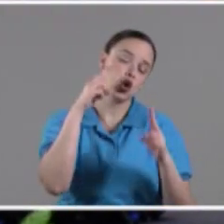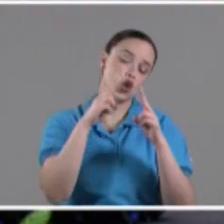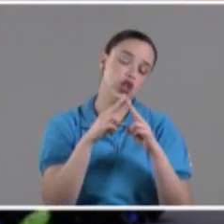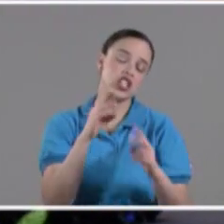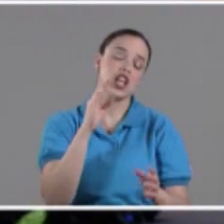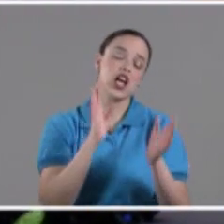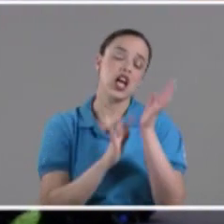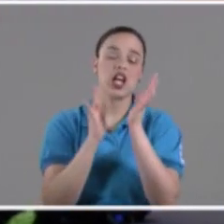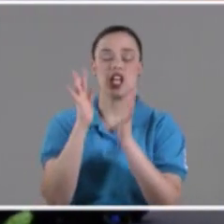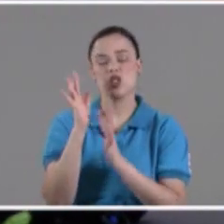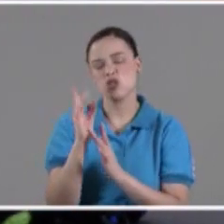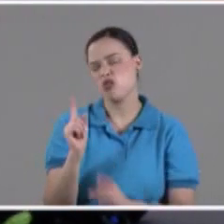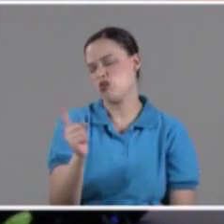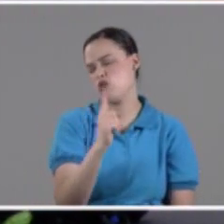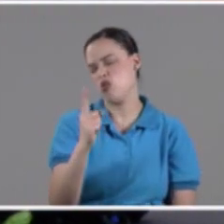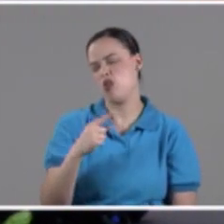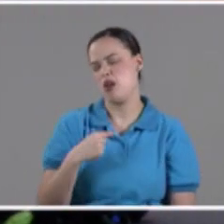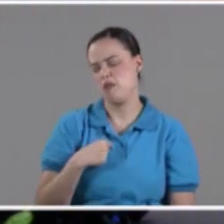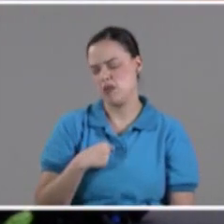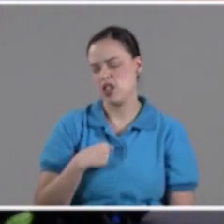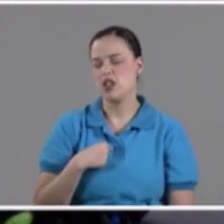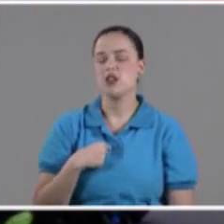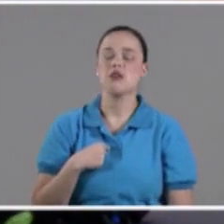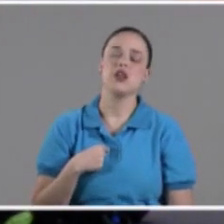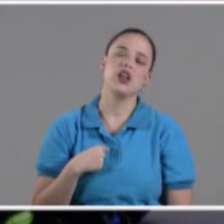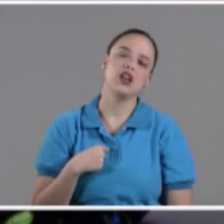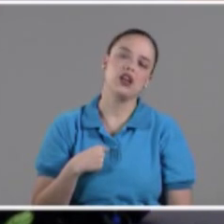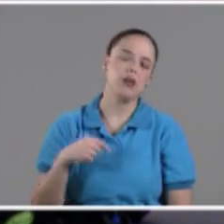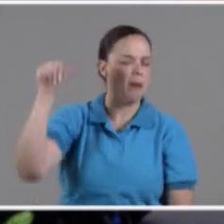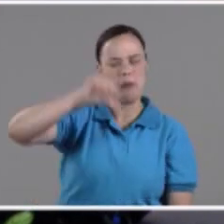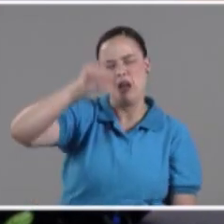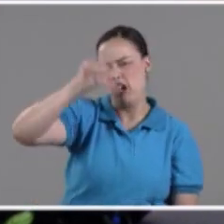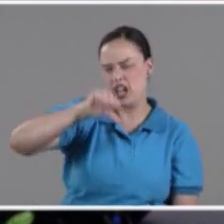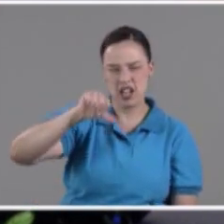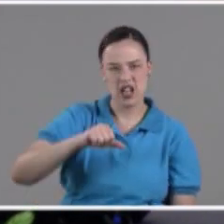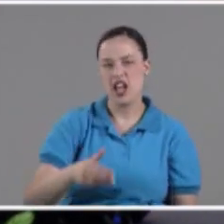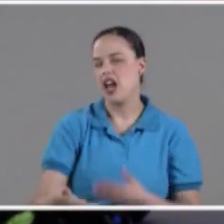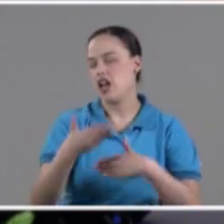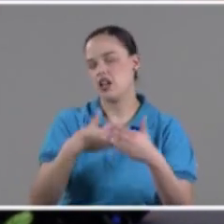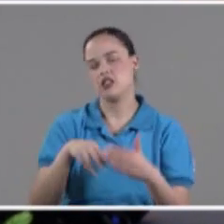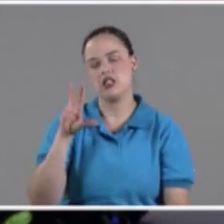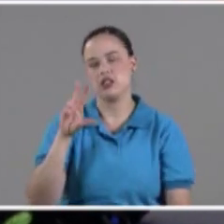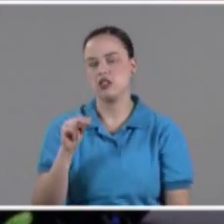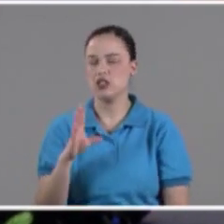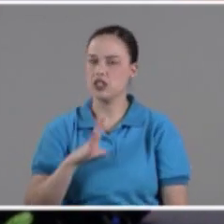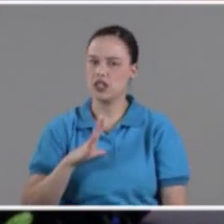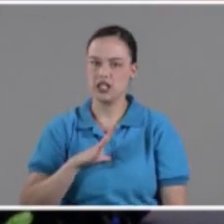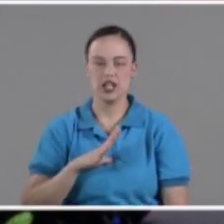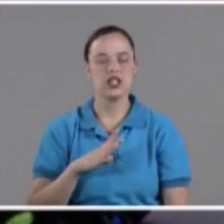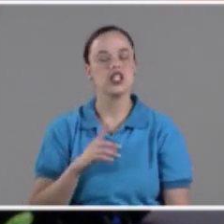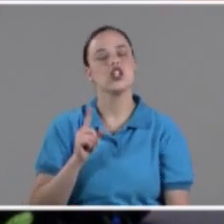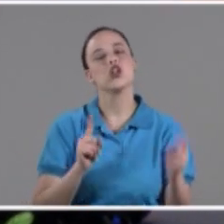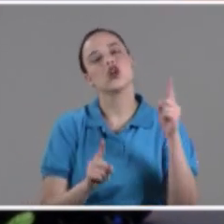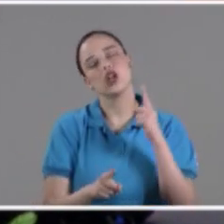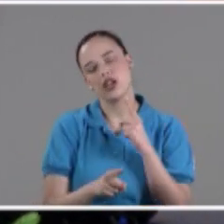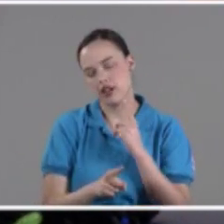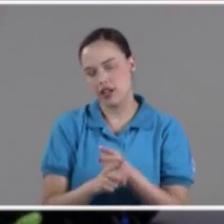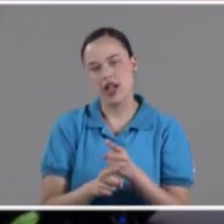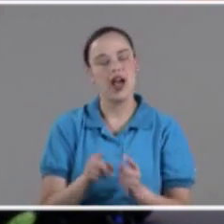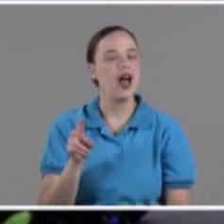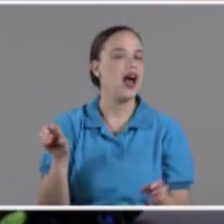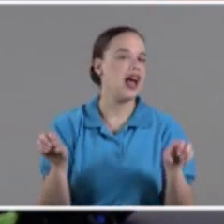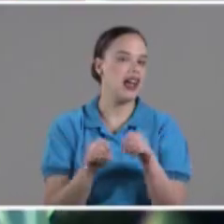Cristo Ahora tienes papá que te corrija antes no tenías el no corregía a nadie